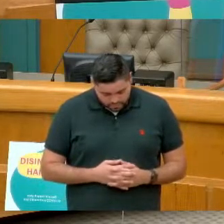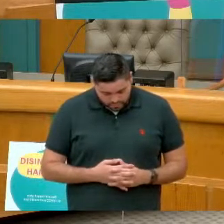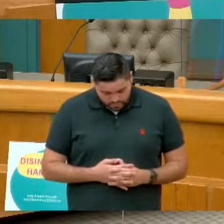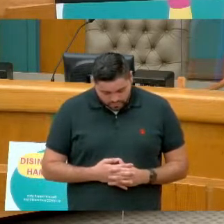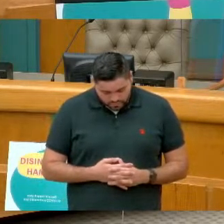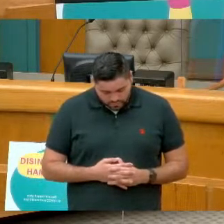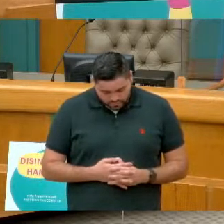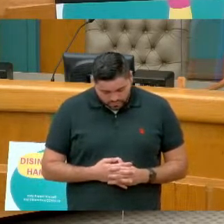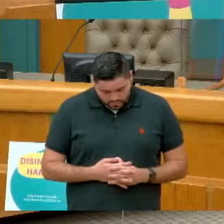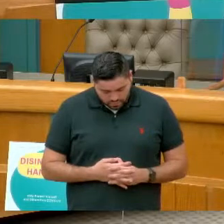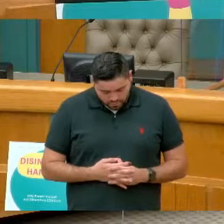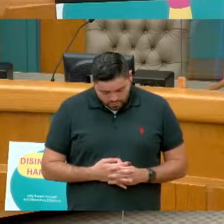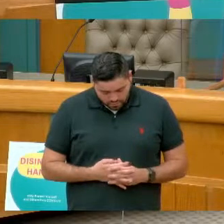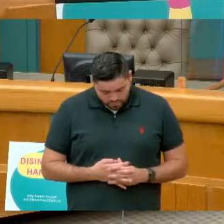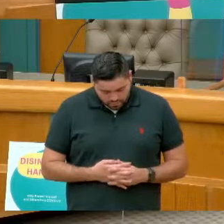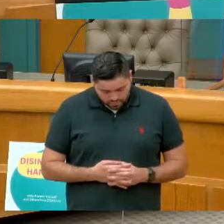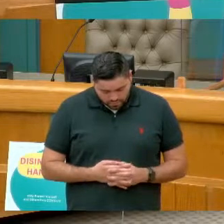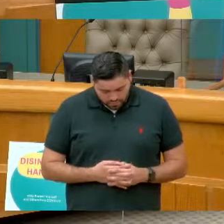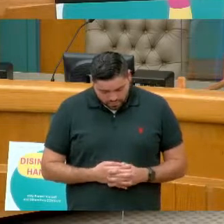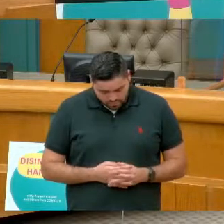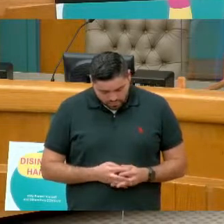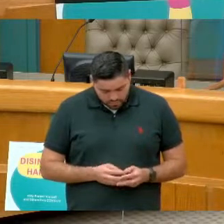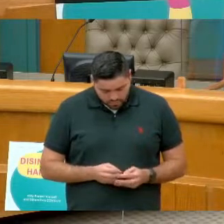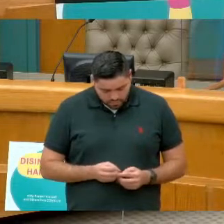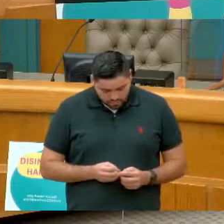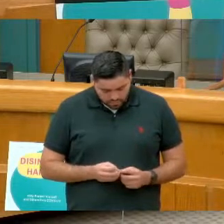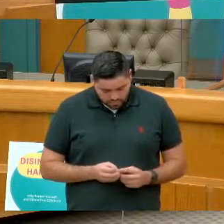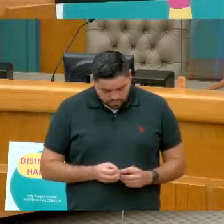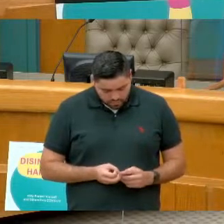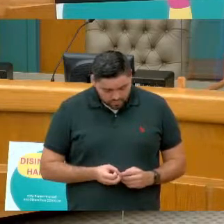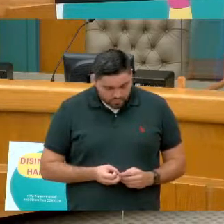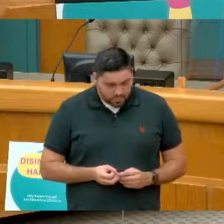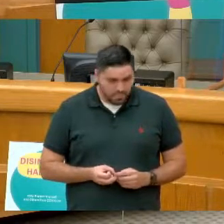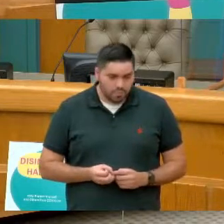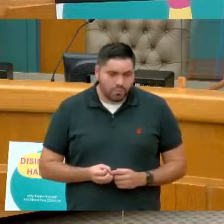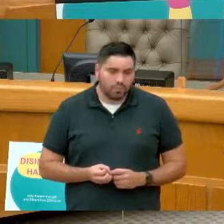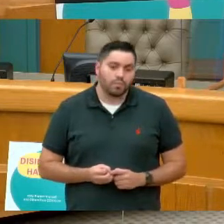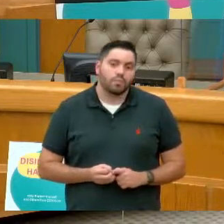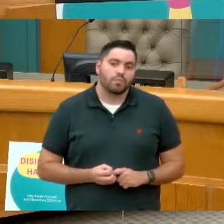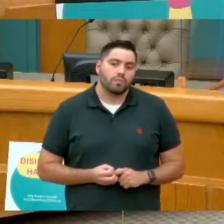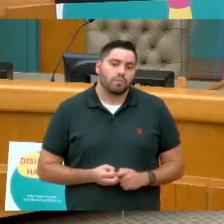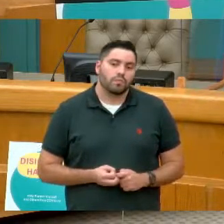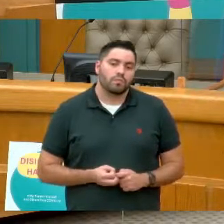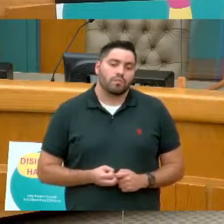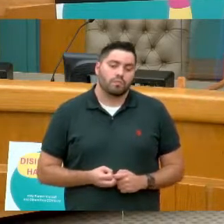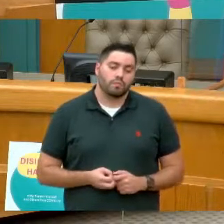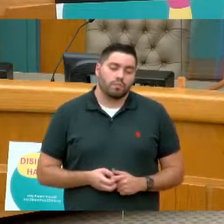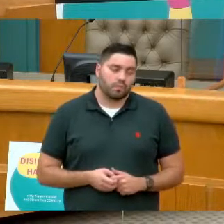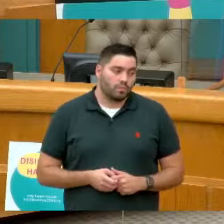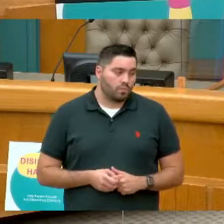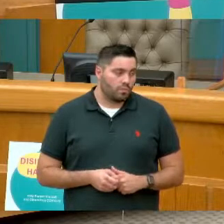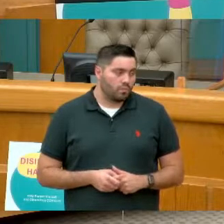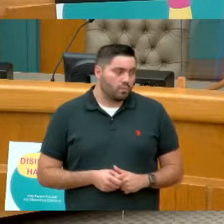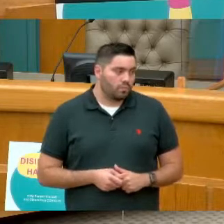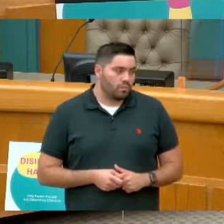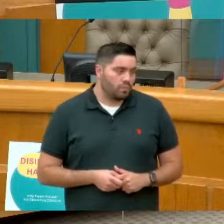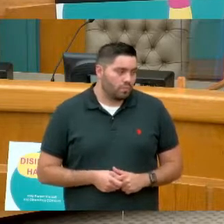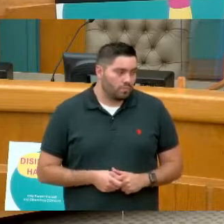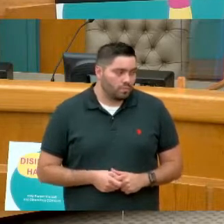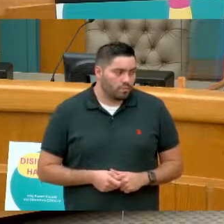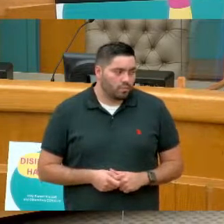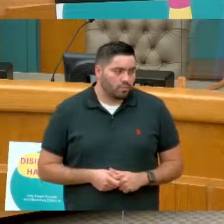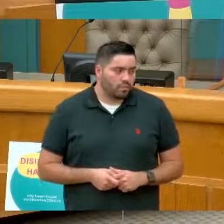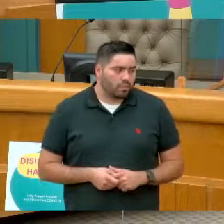es positivo para el COVID-19, todos los miembros del hogar deben estar en cuarentena durante 14 días. Si alguno de los miembros del hogar es un niño en edad